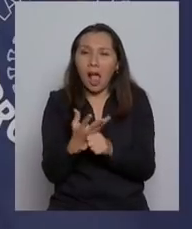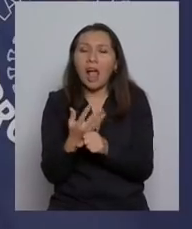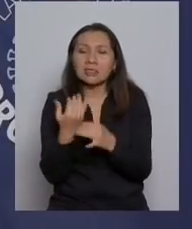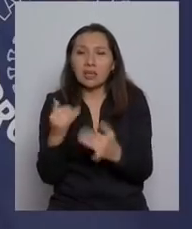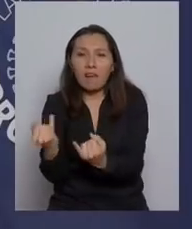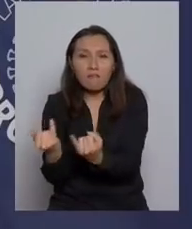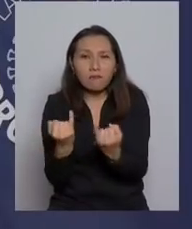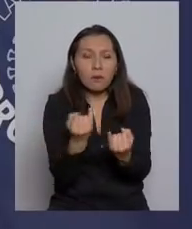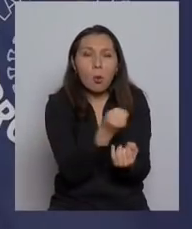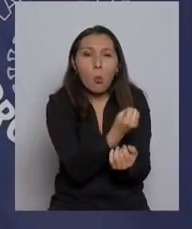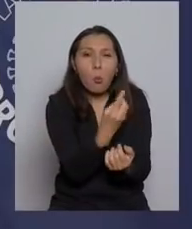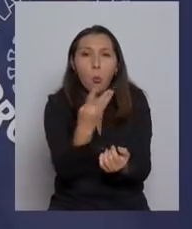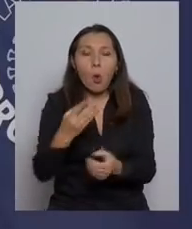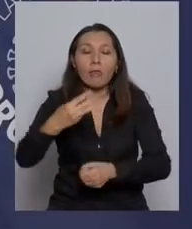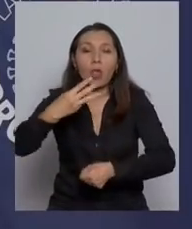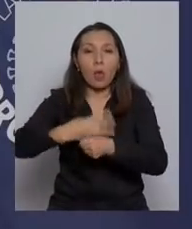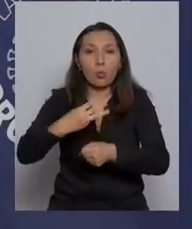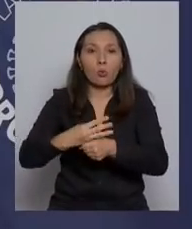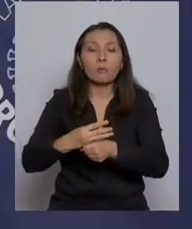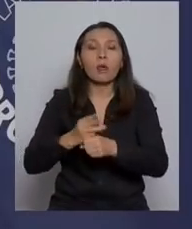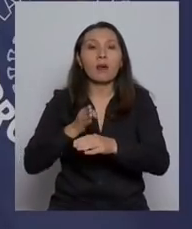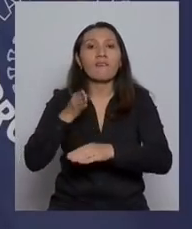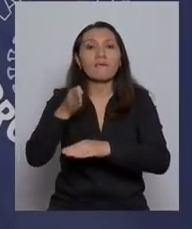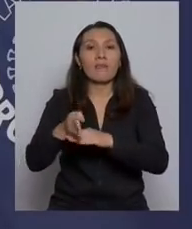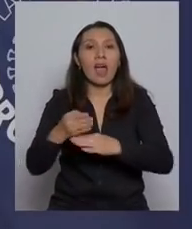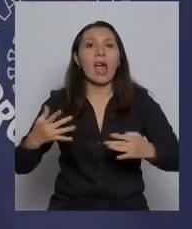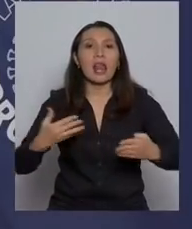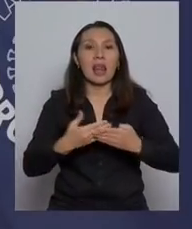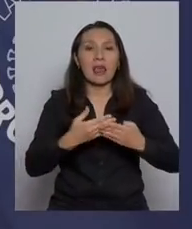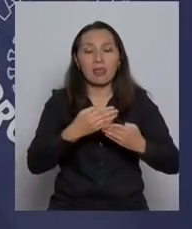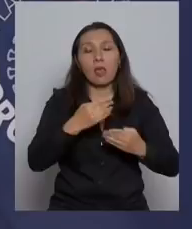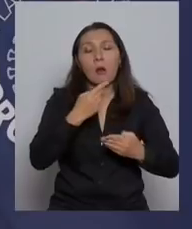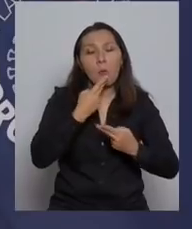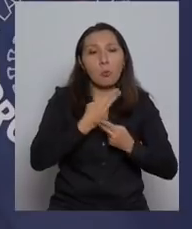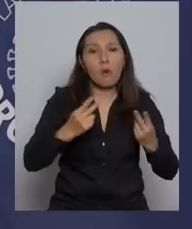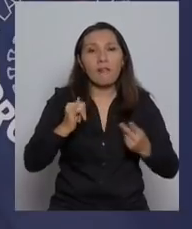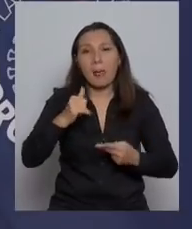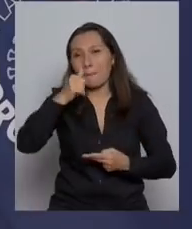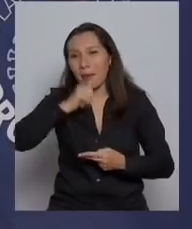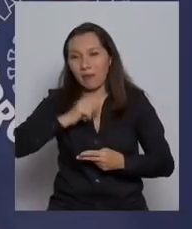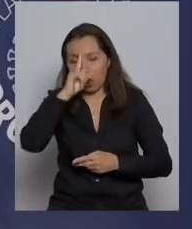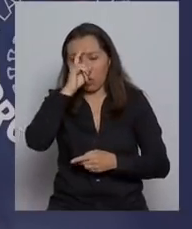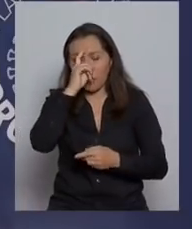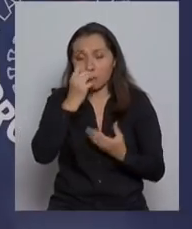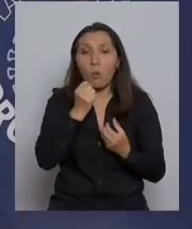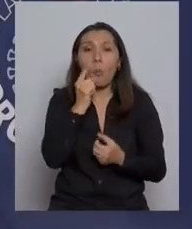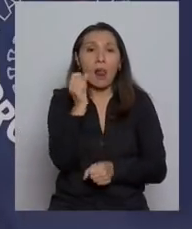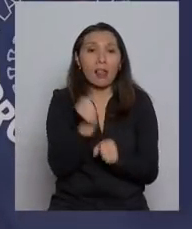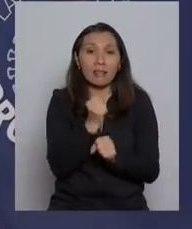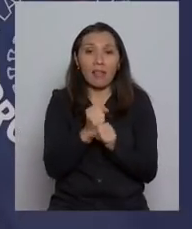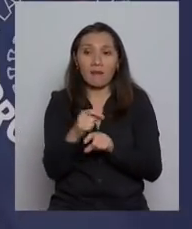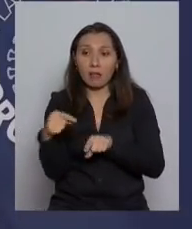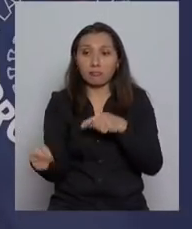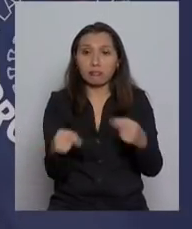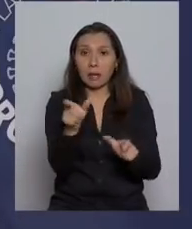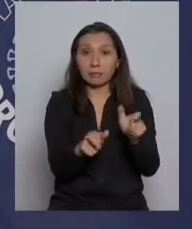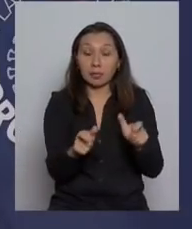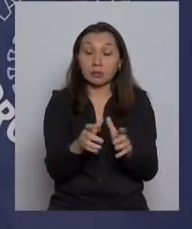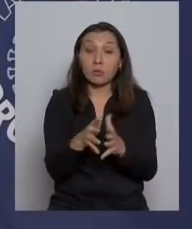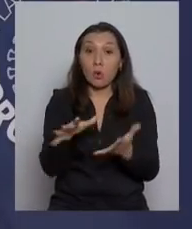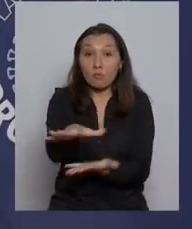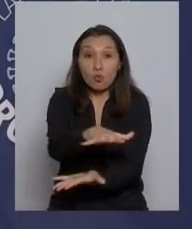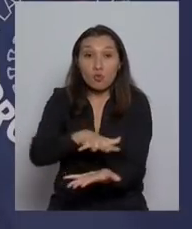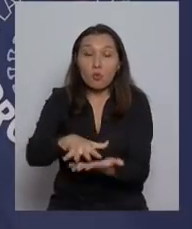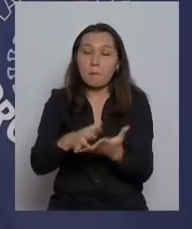catastro de la cantidad de adultos mayores que se atienden en la red pública y privada, y cuál es el trabajo a seguir con ellos, que son en definitiva